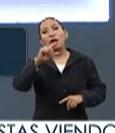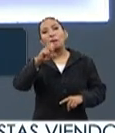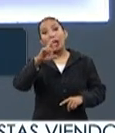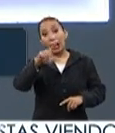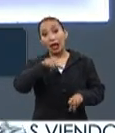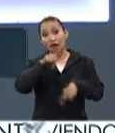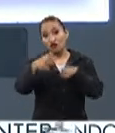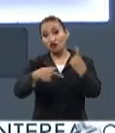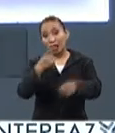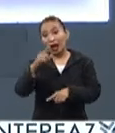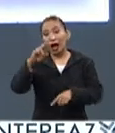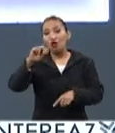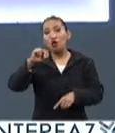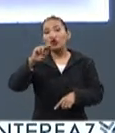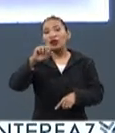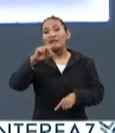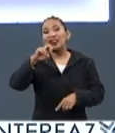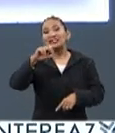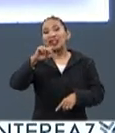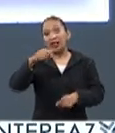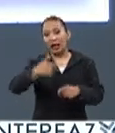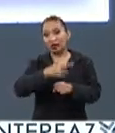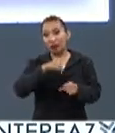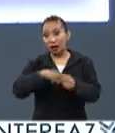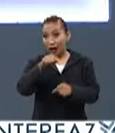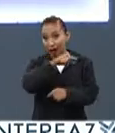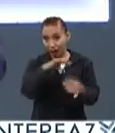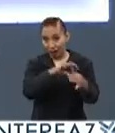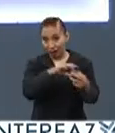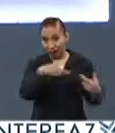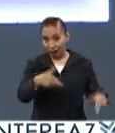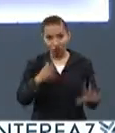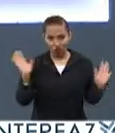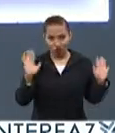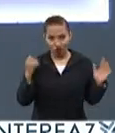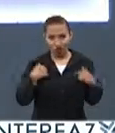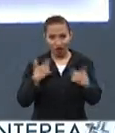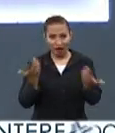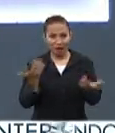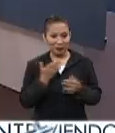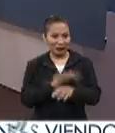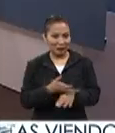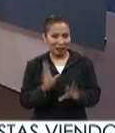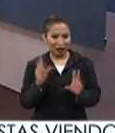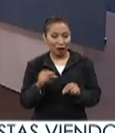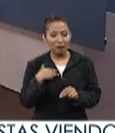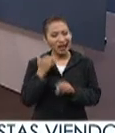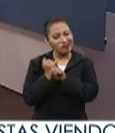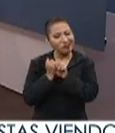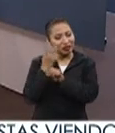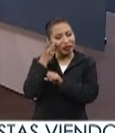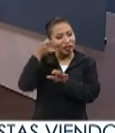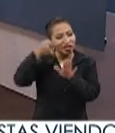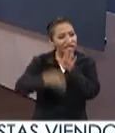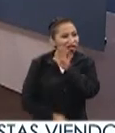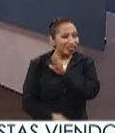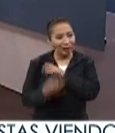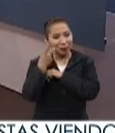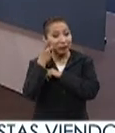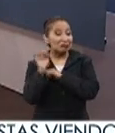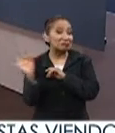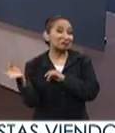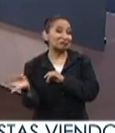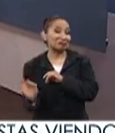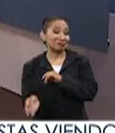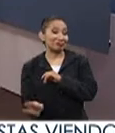estuvo presente en la Universidad Nacional. ¿Tiene algo que ver con Ana Cristina Olvera? No es mi pariente, por lo pronto. Hay que investigar, ¿no? A ver